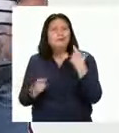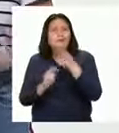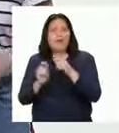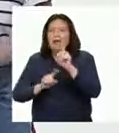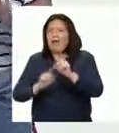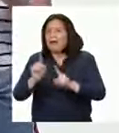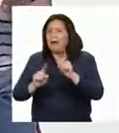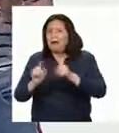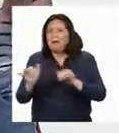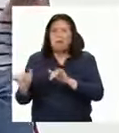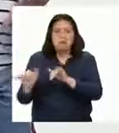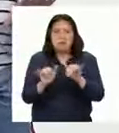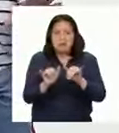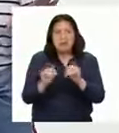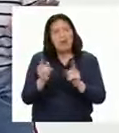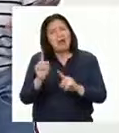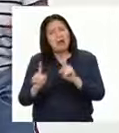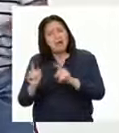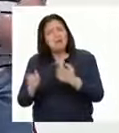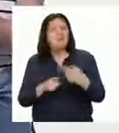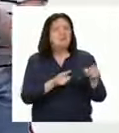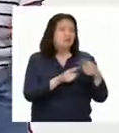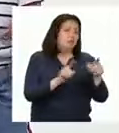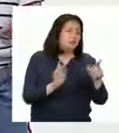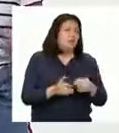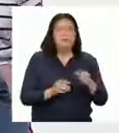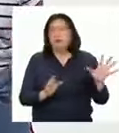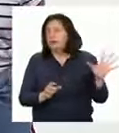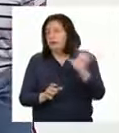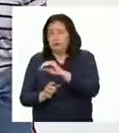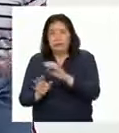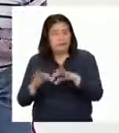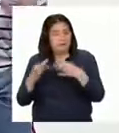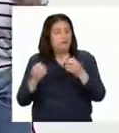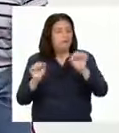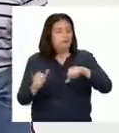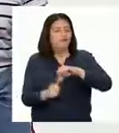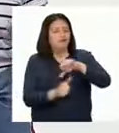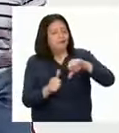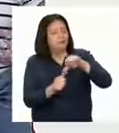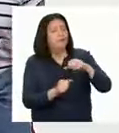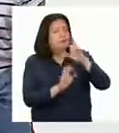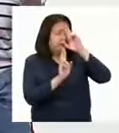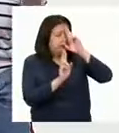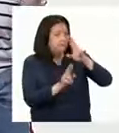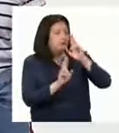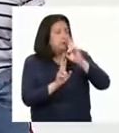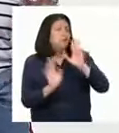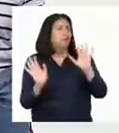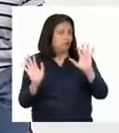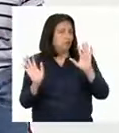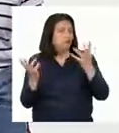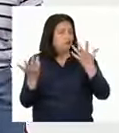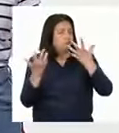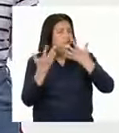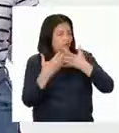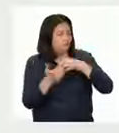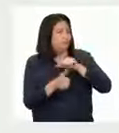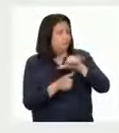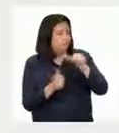Algunas pueden ser semejantes y otras pueden ser distintas, pero todas deben convivir respetuosamente y